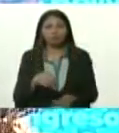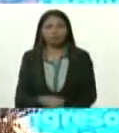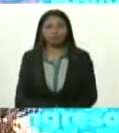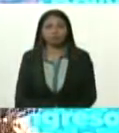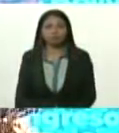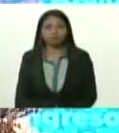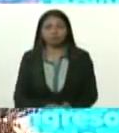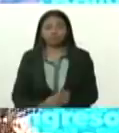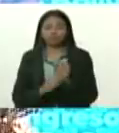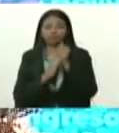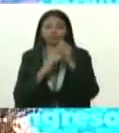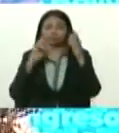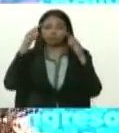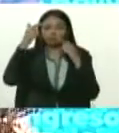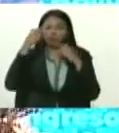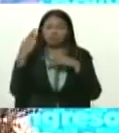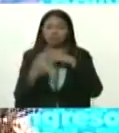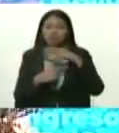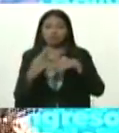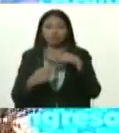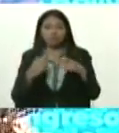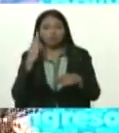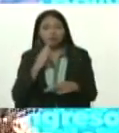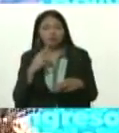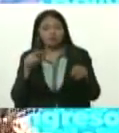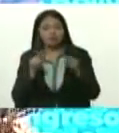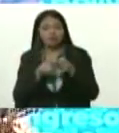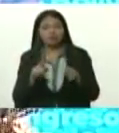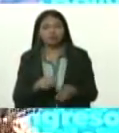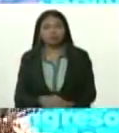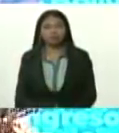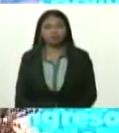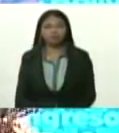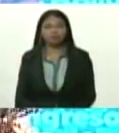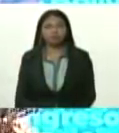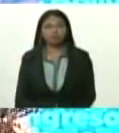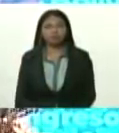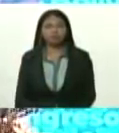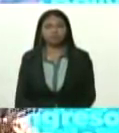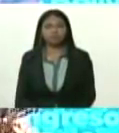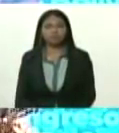del comandante Chávez y de la Revolución Bolivariana.